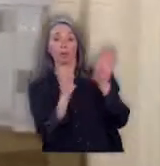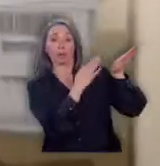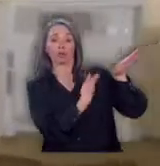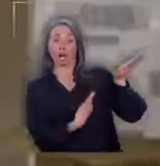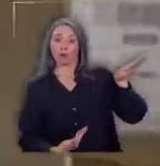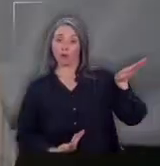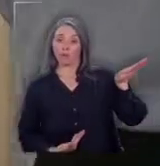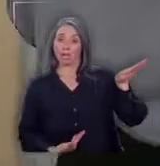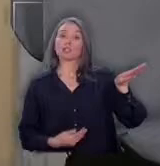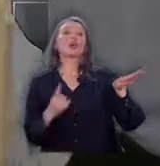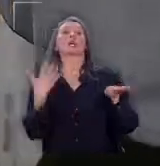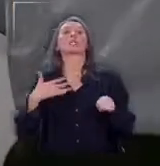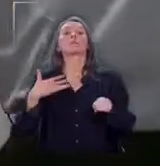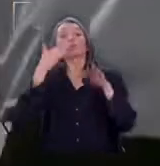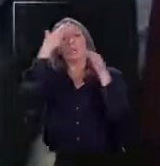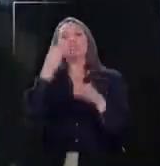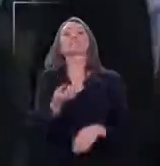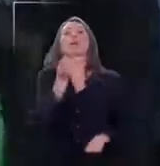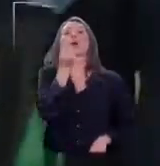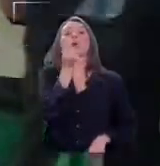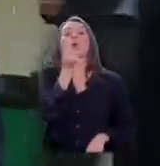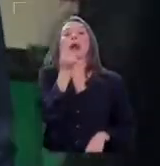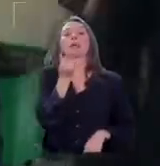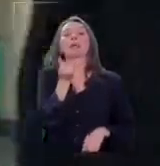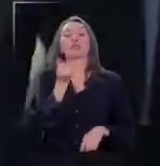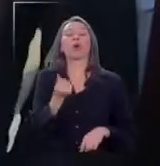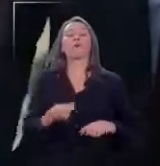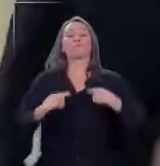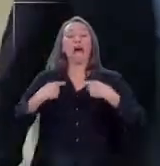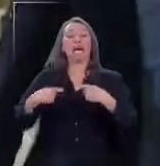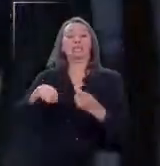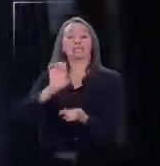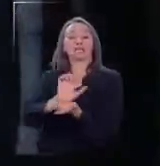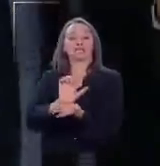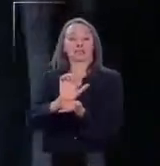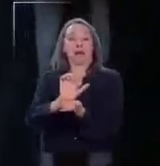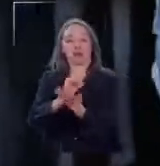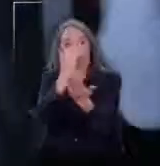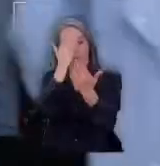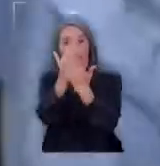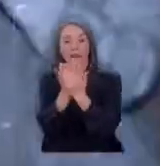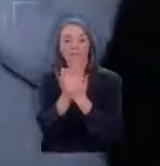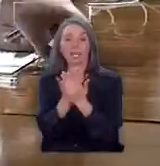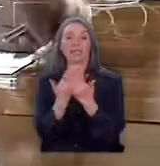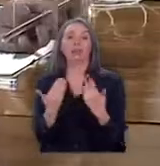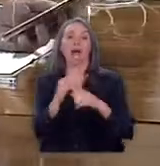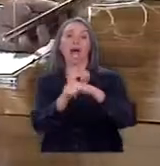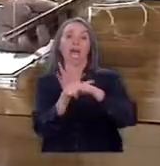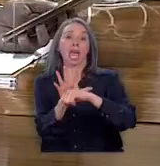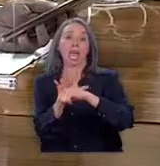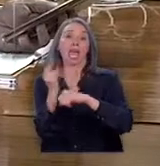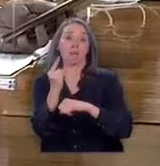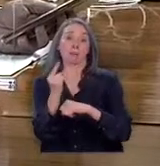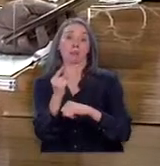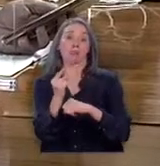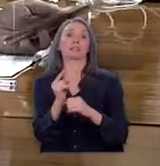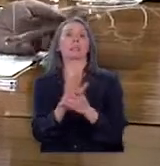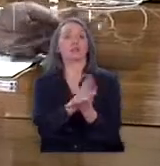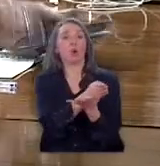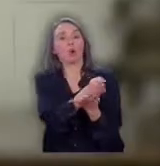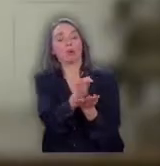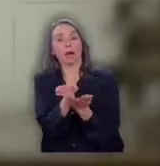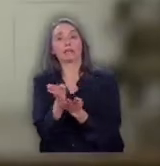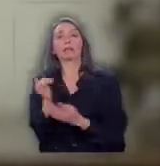tema que resulta clave será definir el monto del gasto fiscal para enfrentar la emergencia en todas sus dimensiones